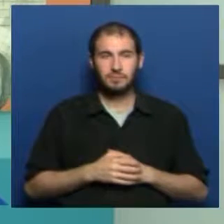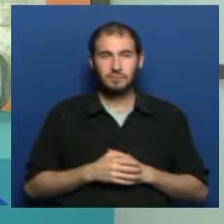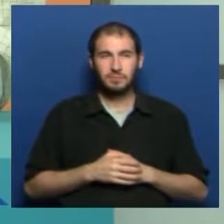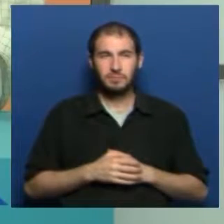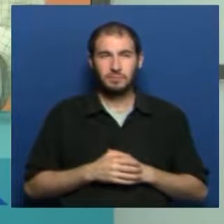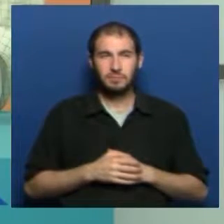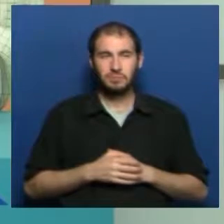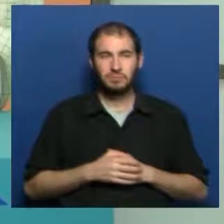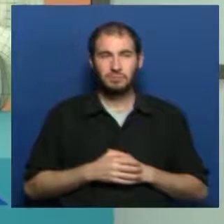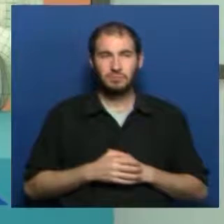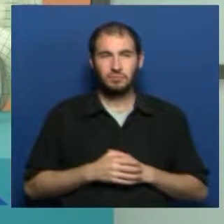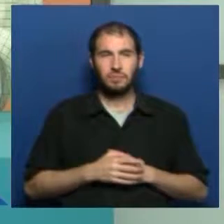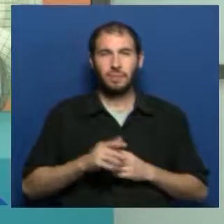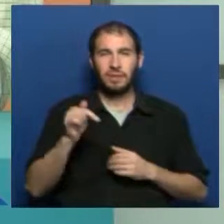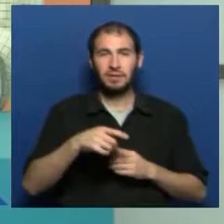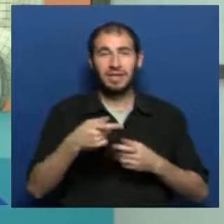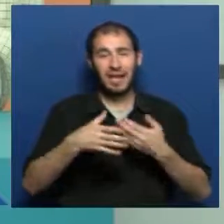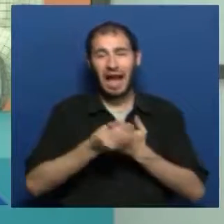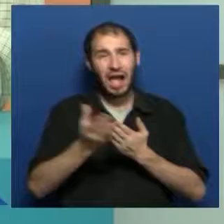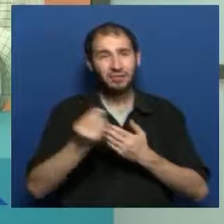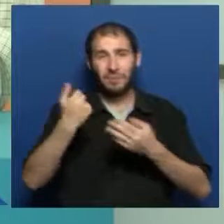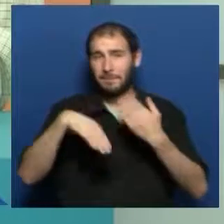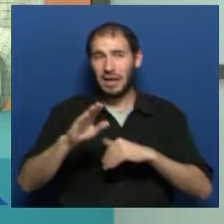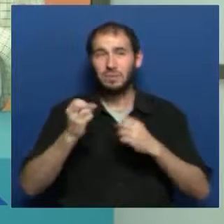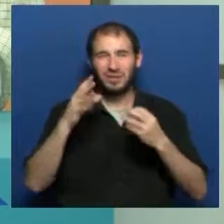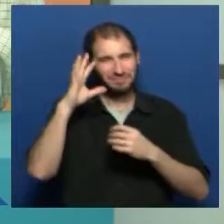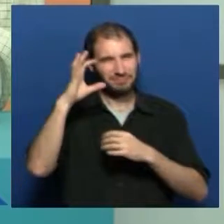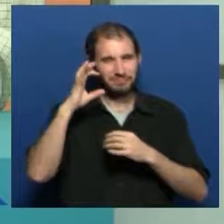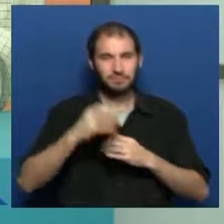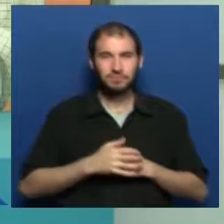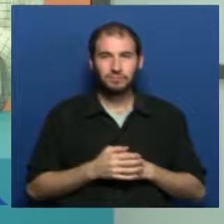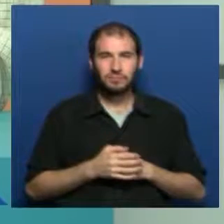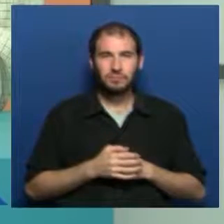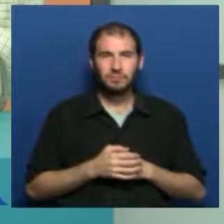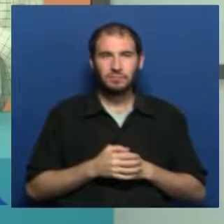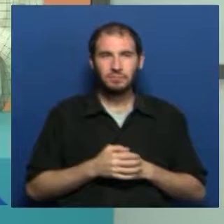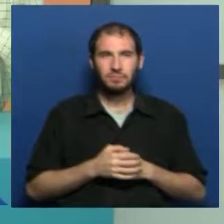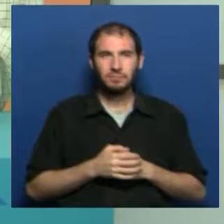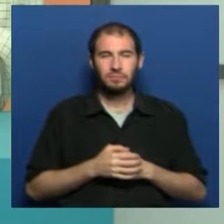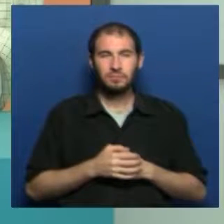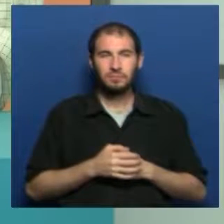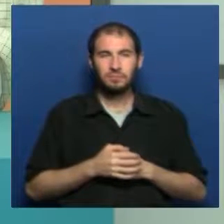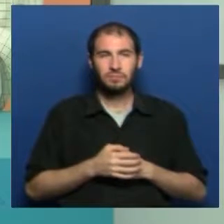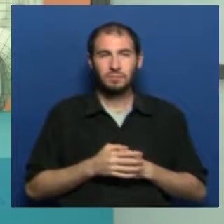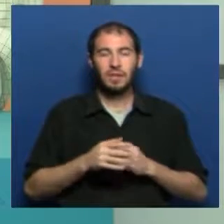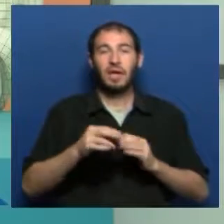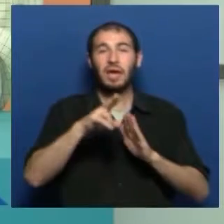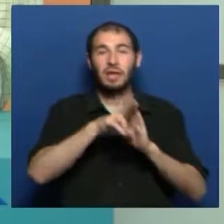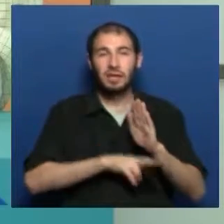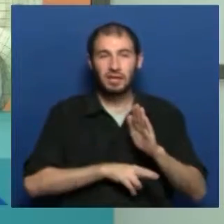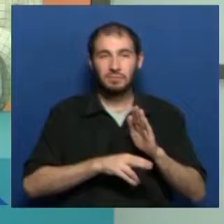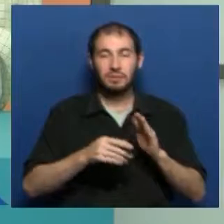Amén de generar más gastos, porque acordémonos que en el régimen